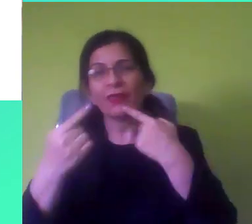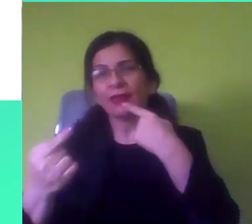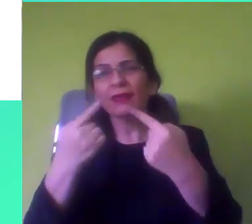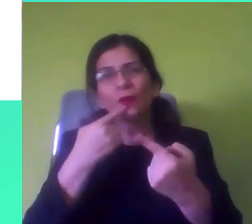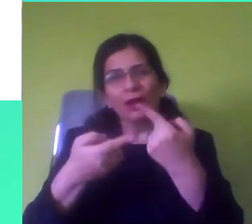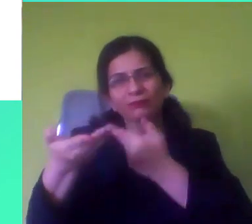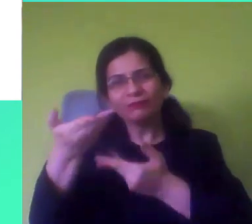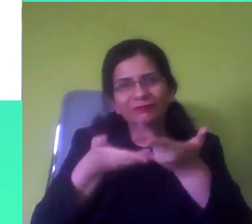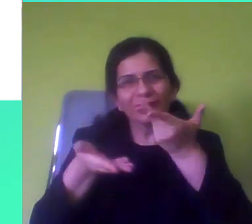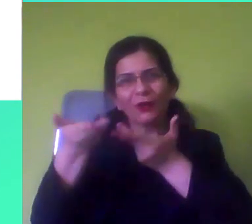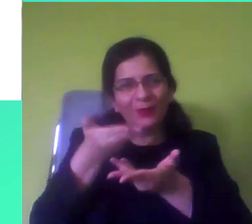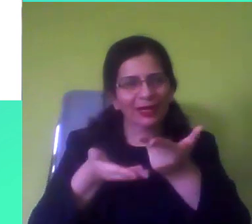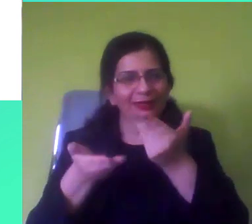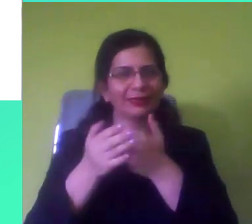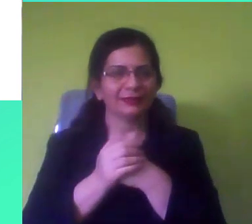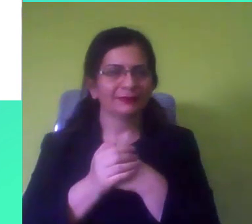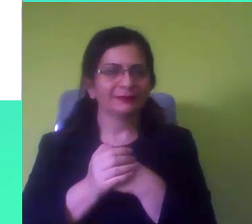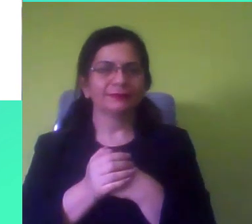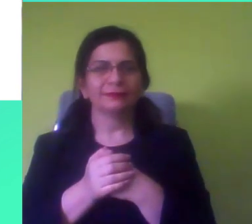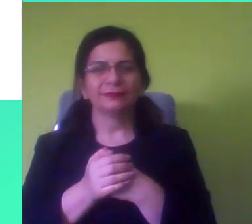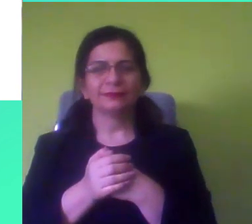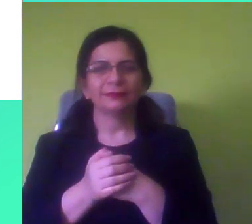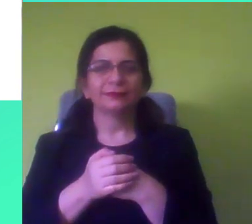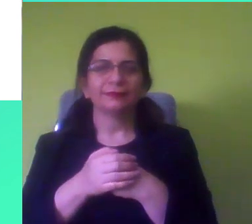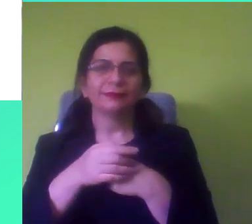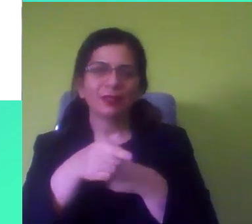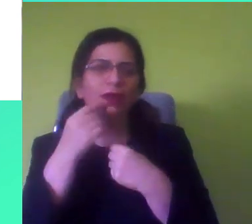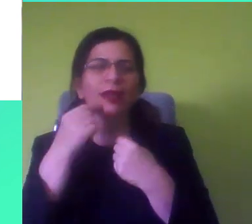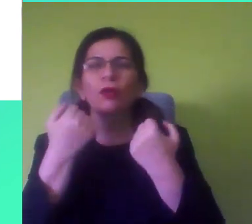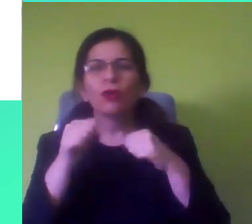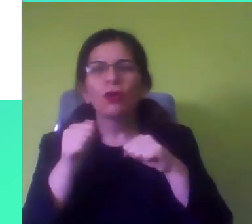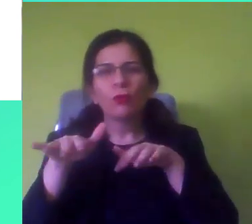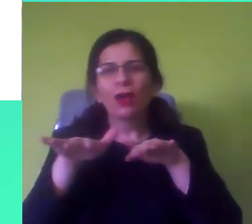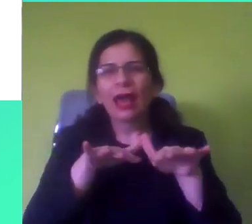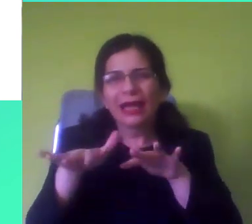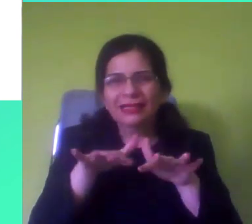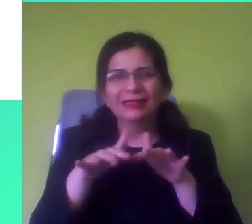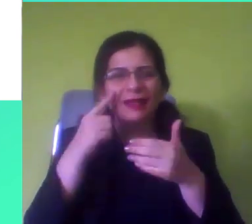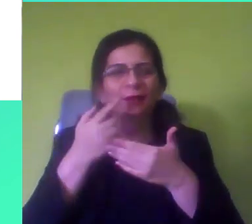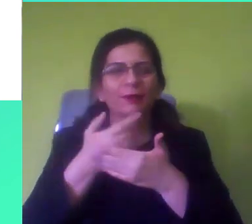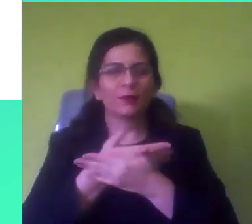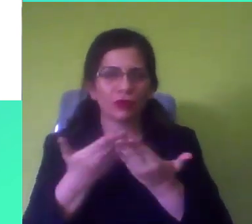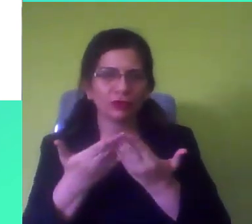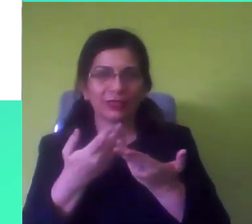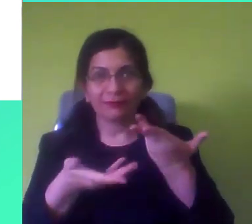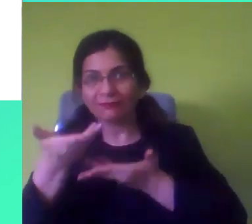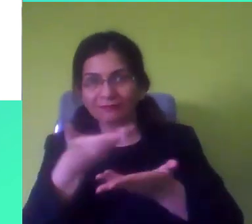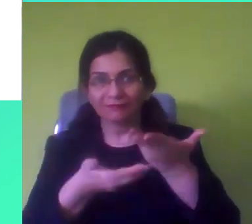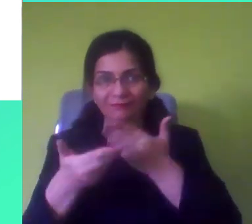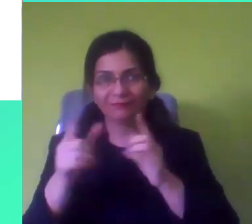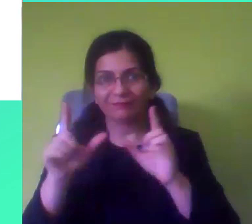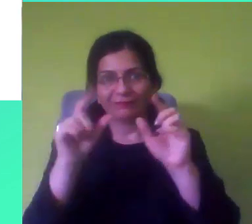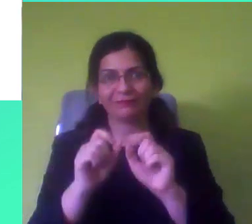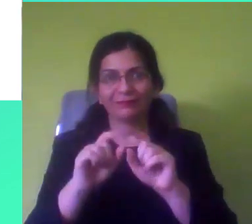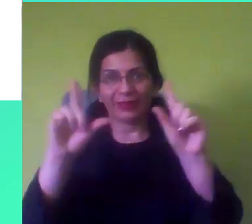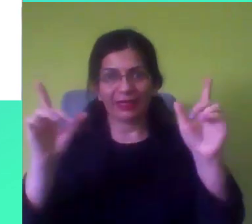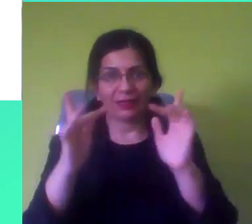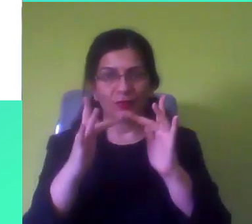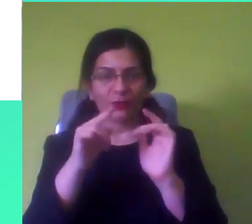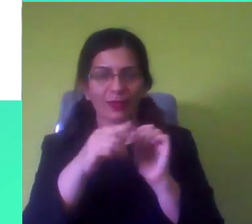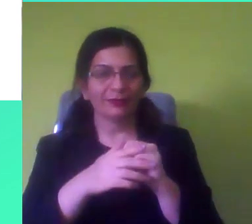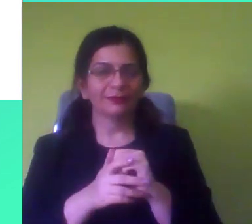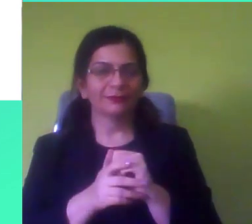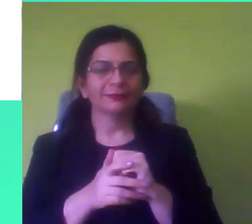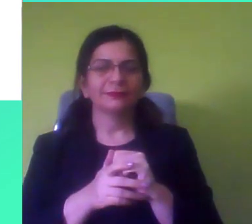es lo mismo, pero ya pensado en cuáles son las actividades que se pueden realizar. Y